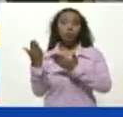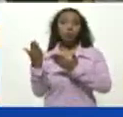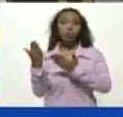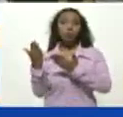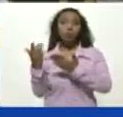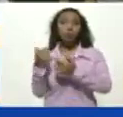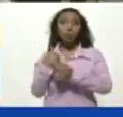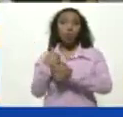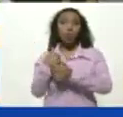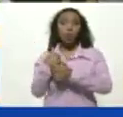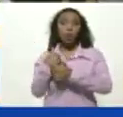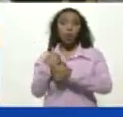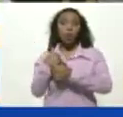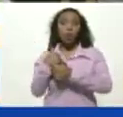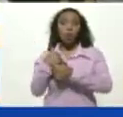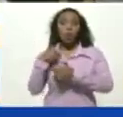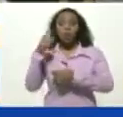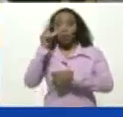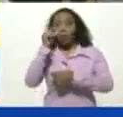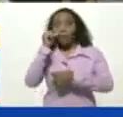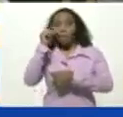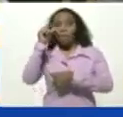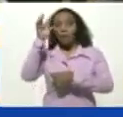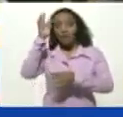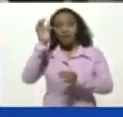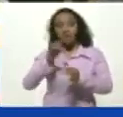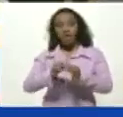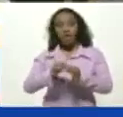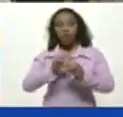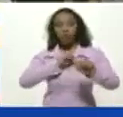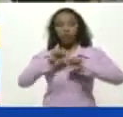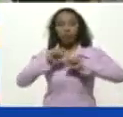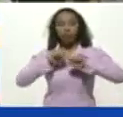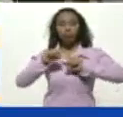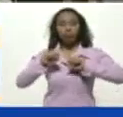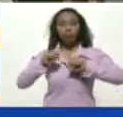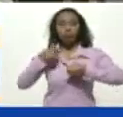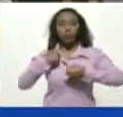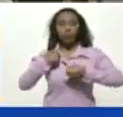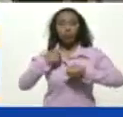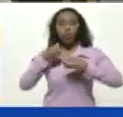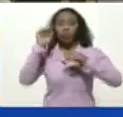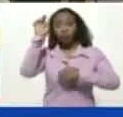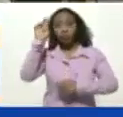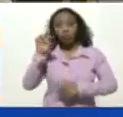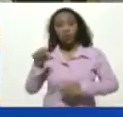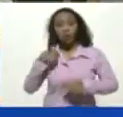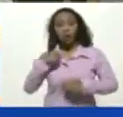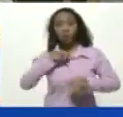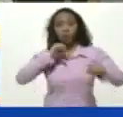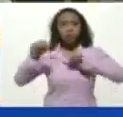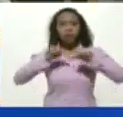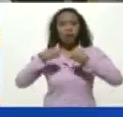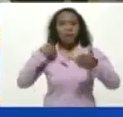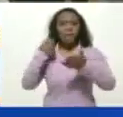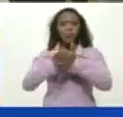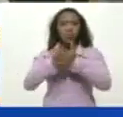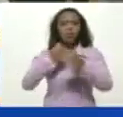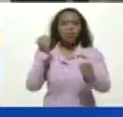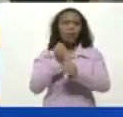yo soy un hombre de fe y de acción. Todos los días la acción, el combate, el trabajo,